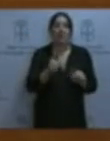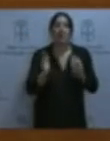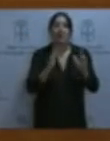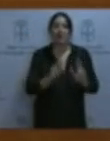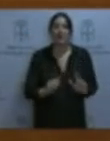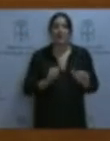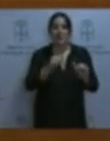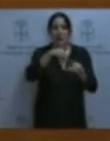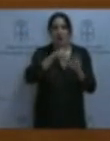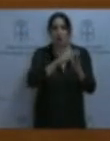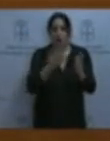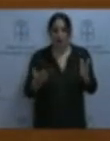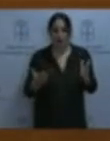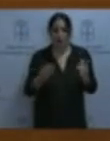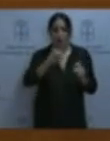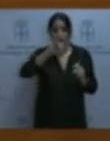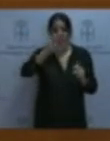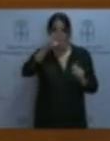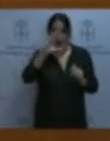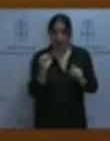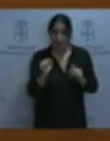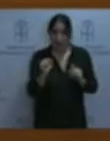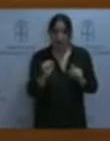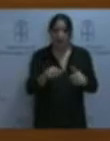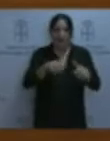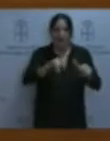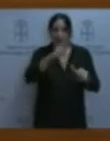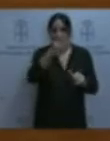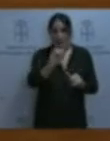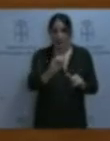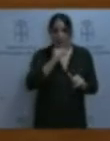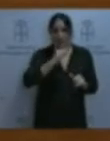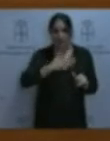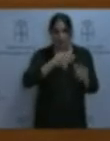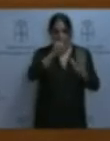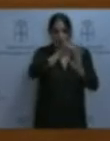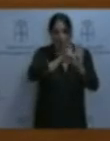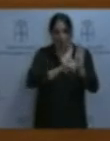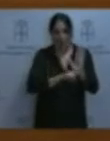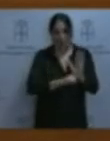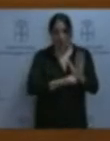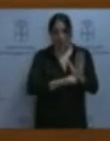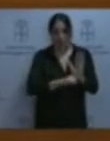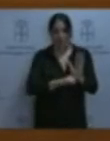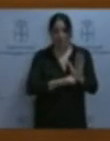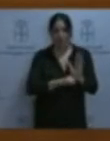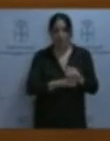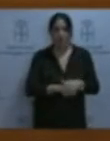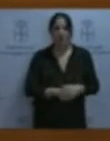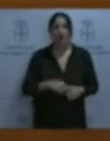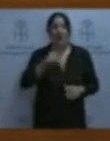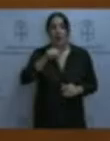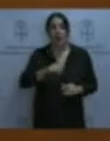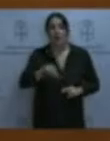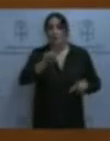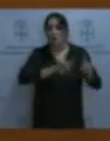catálogos urbanísticos. En el IPCA en aquel momento no llegaban a 30 los bienes inventariados. Aquí encontramos un